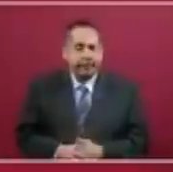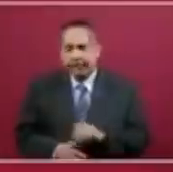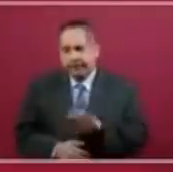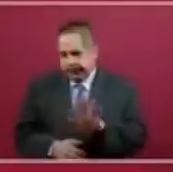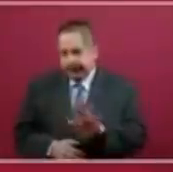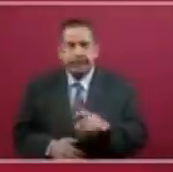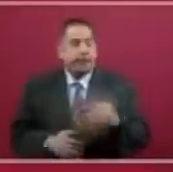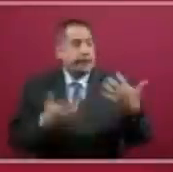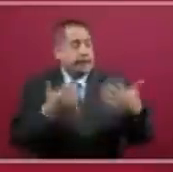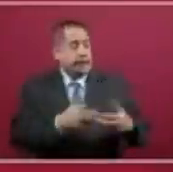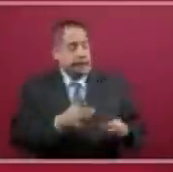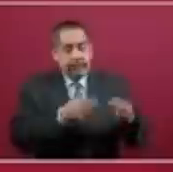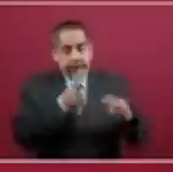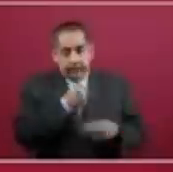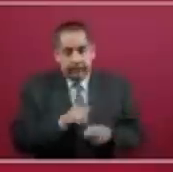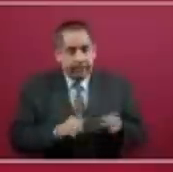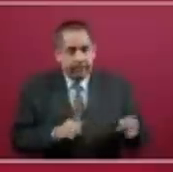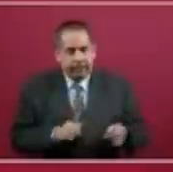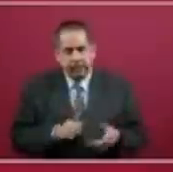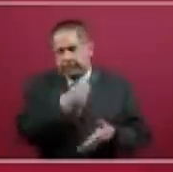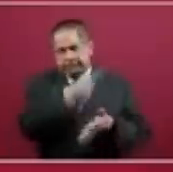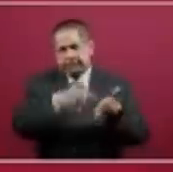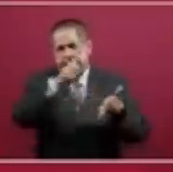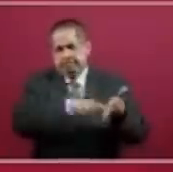haga eso tiene tache.